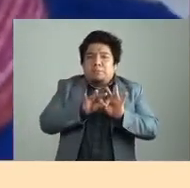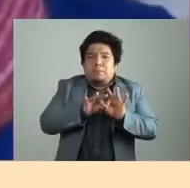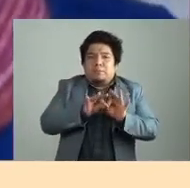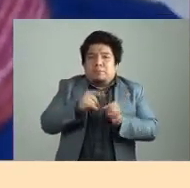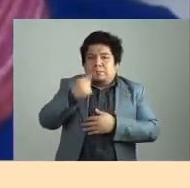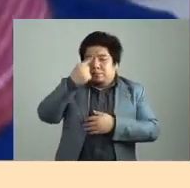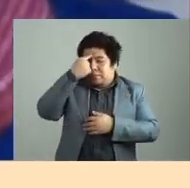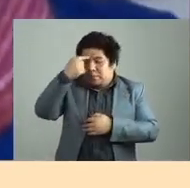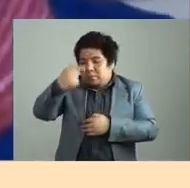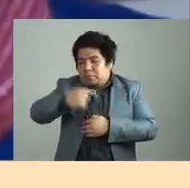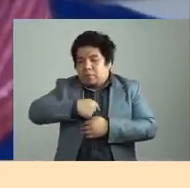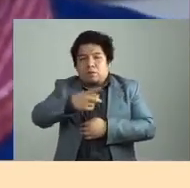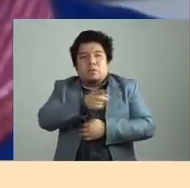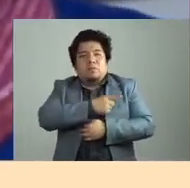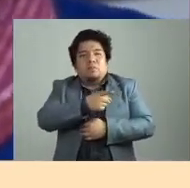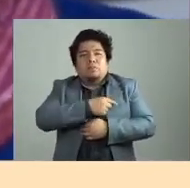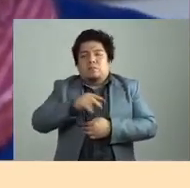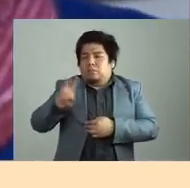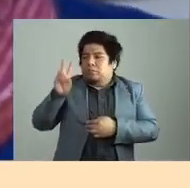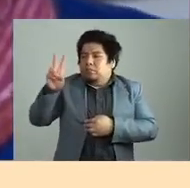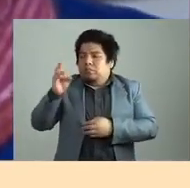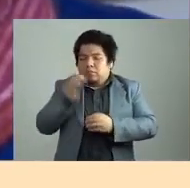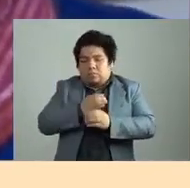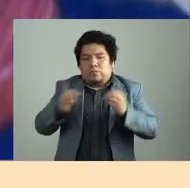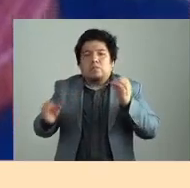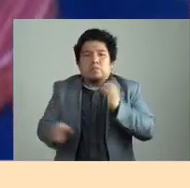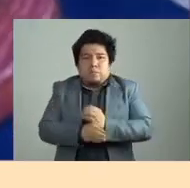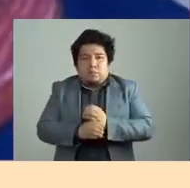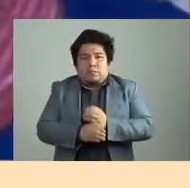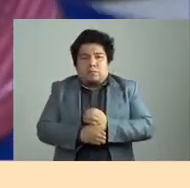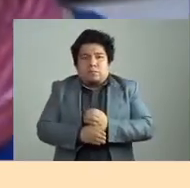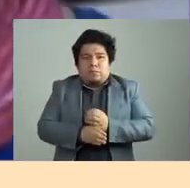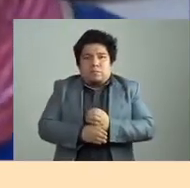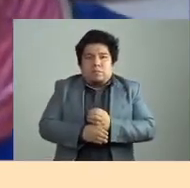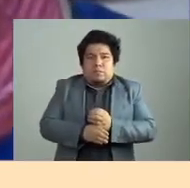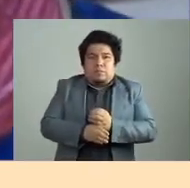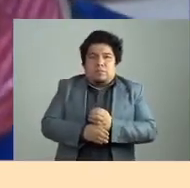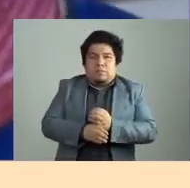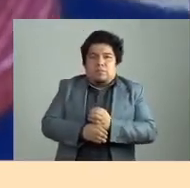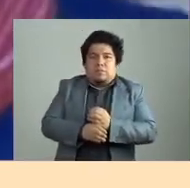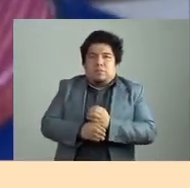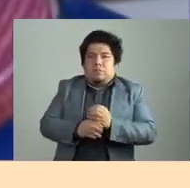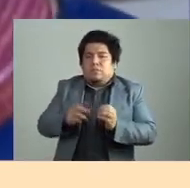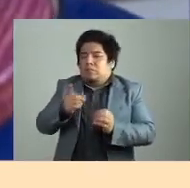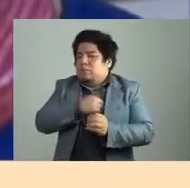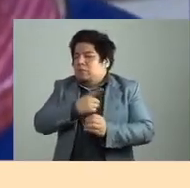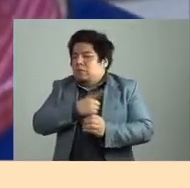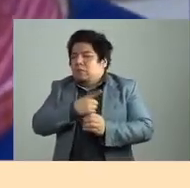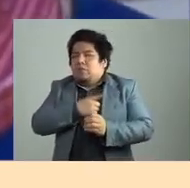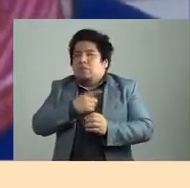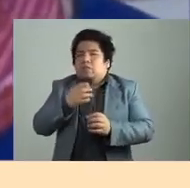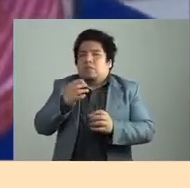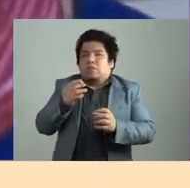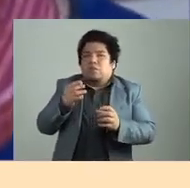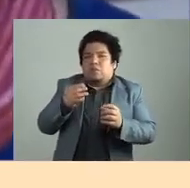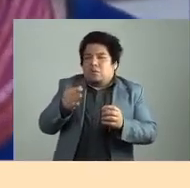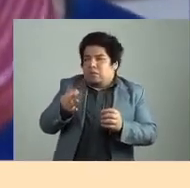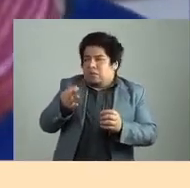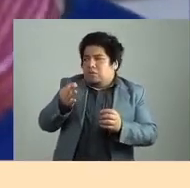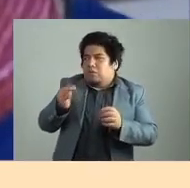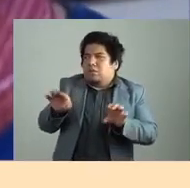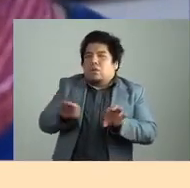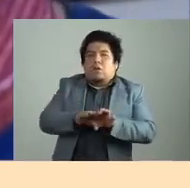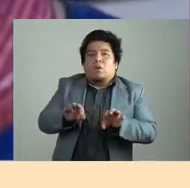mí son dos elementos de la de la común que son central porque como